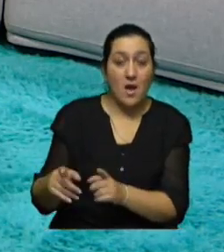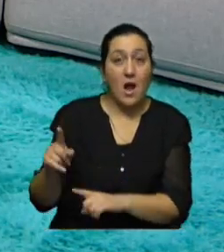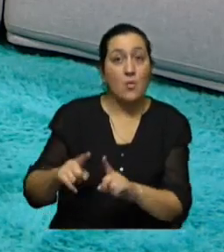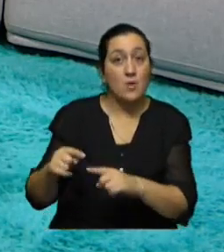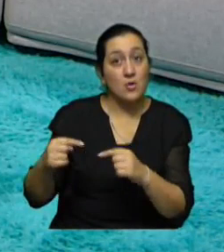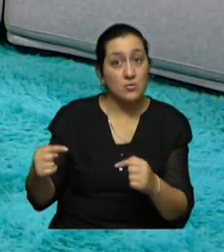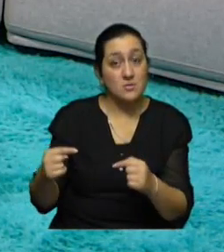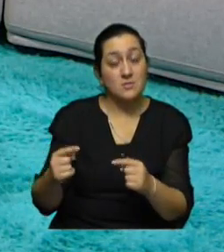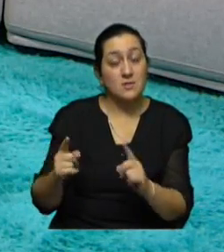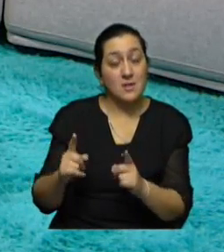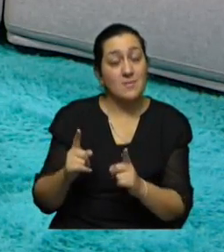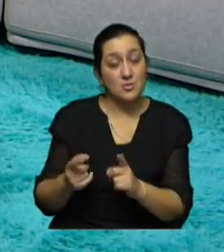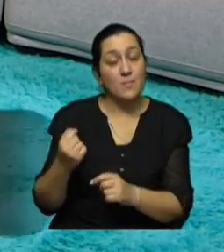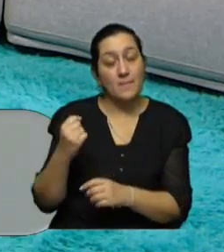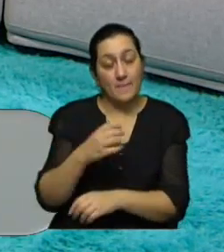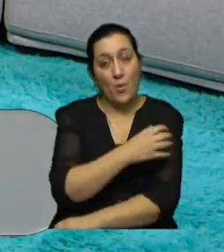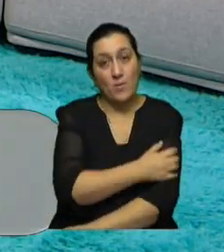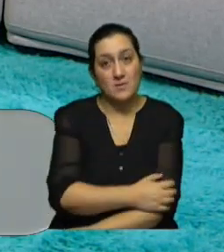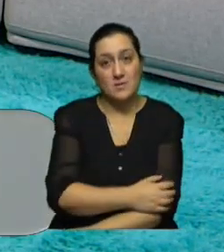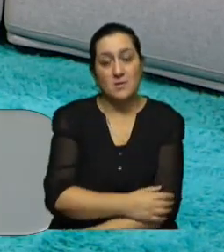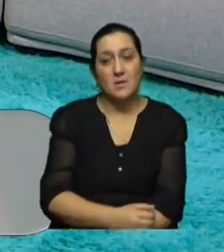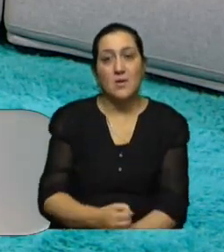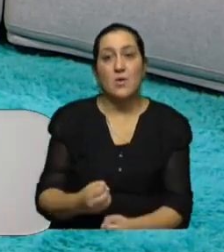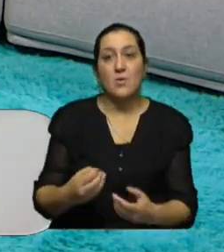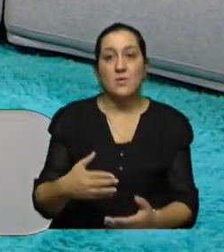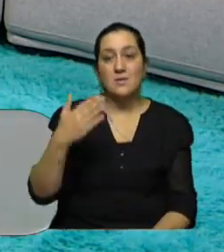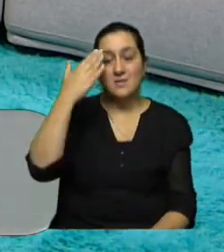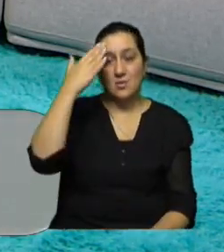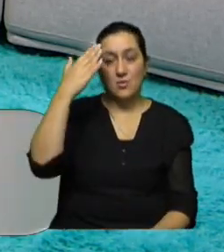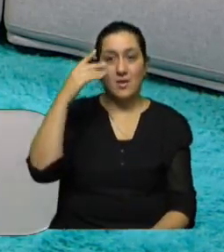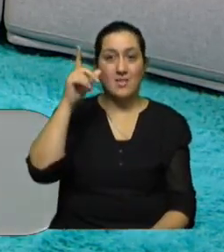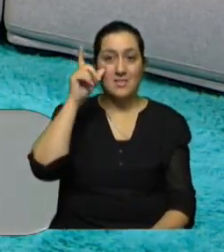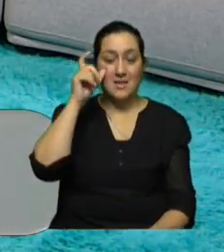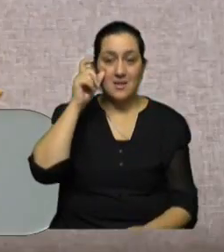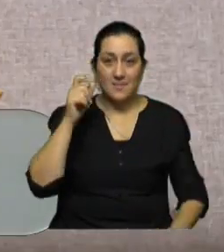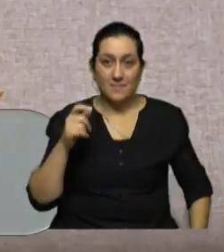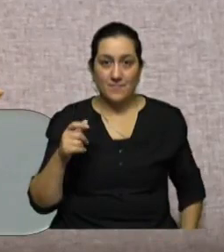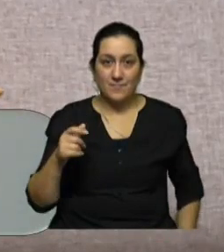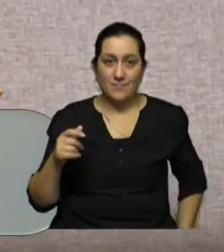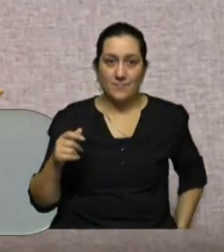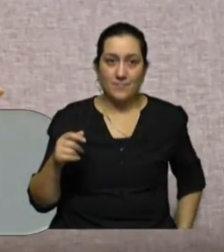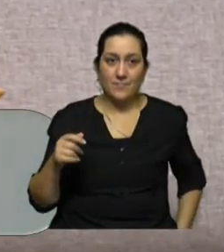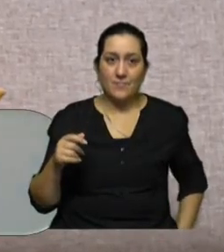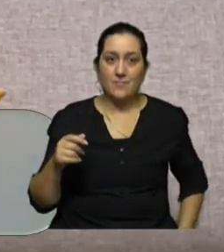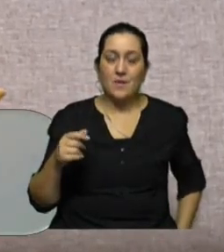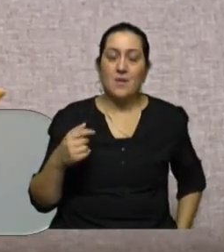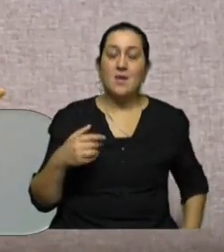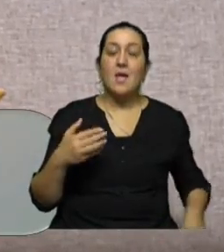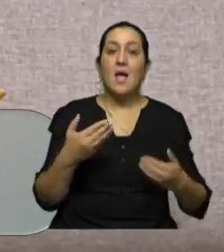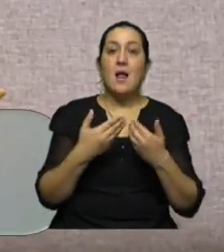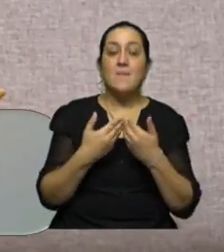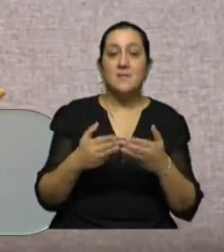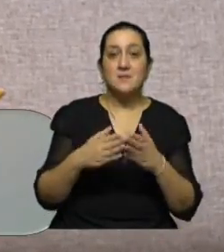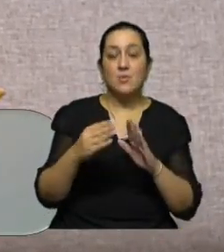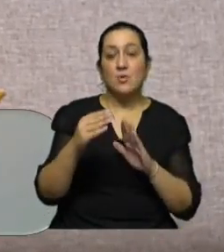hacen a la pobreza que son bien relevantes. Alejandra, te saluda Tania por acá. Te decía que al principio del programa hablábamos de algún dato del INE